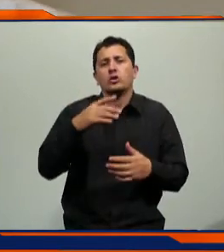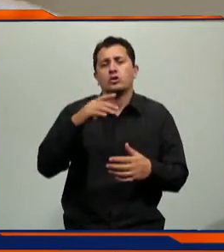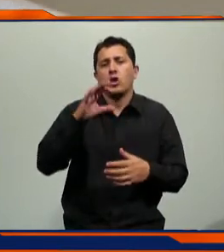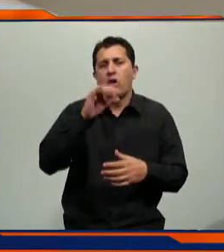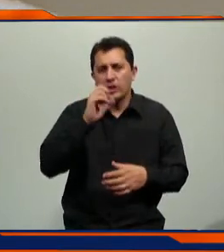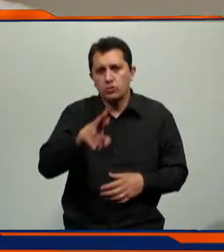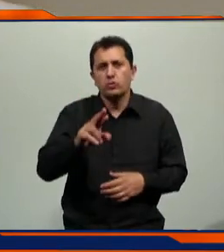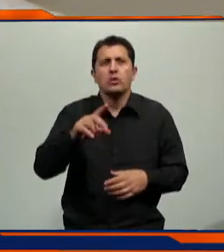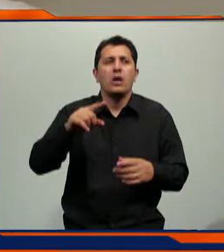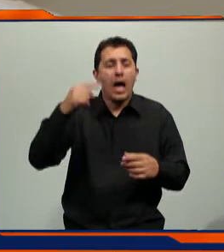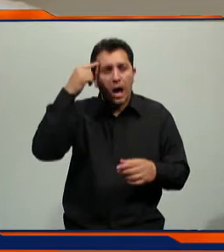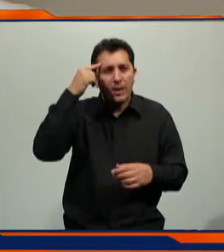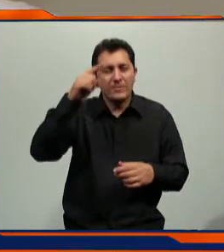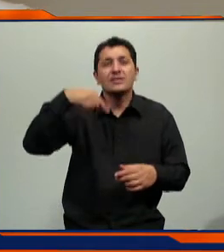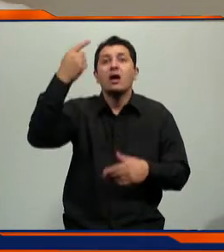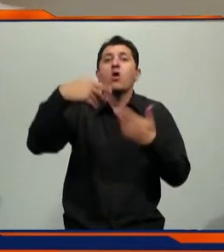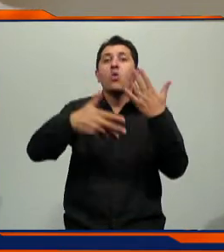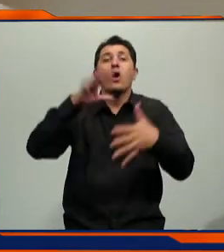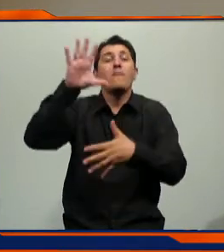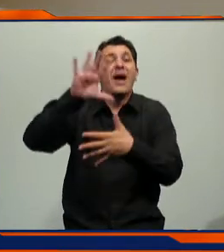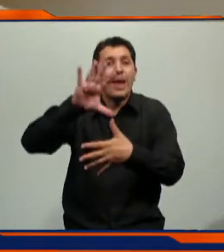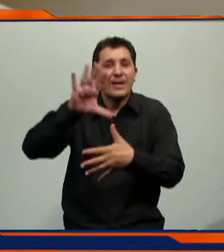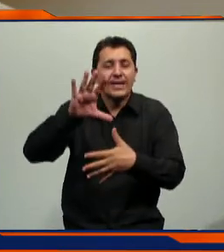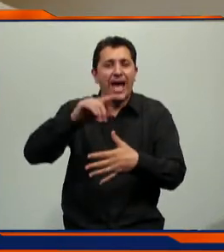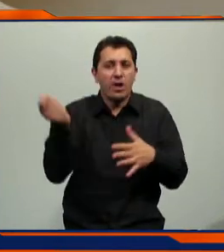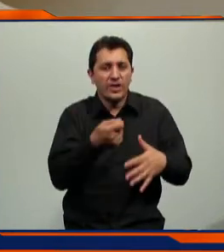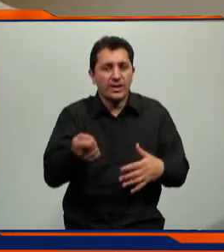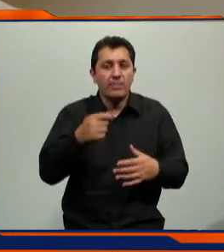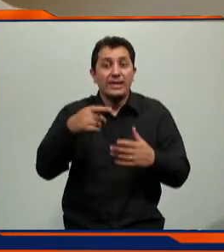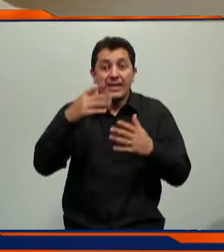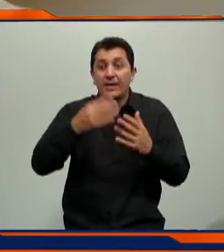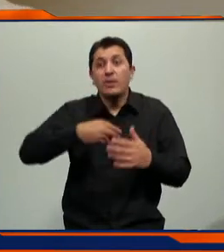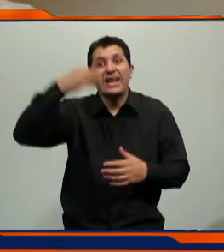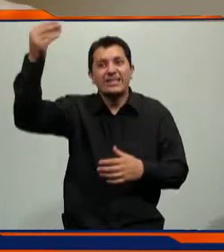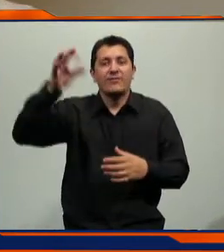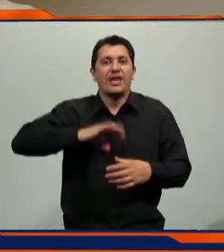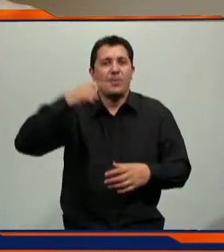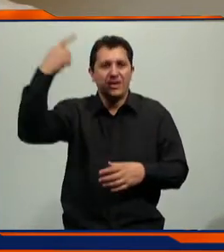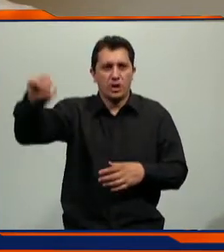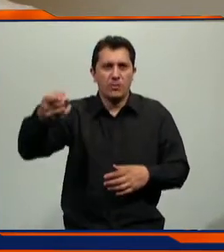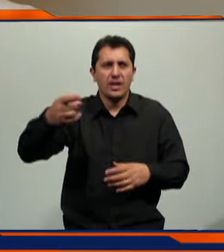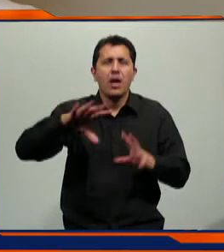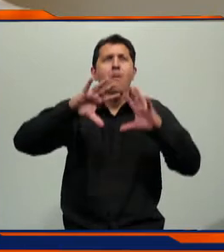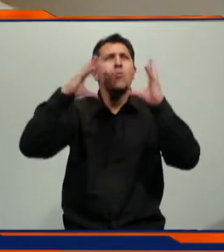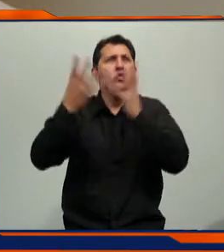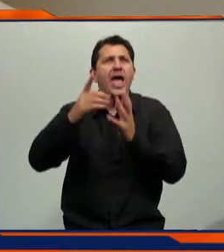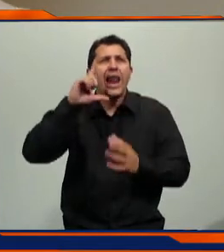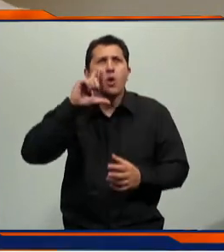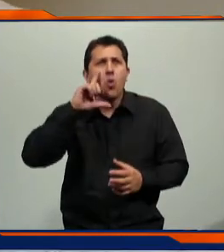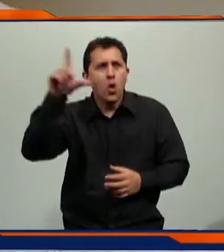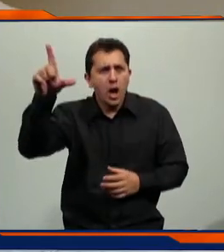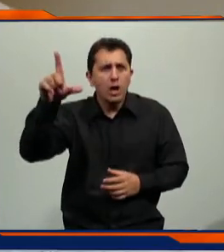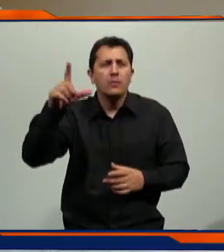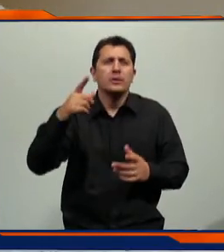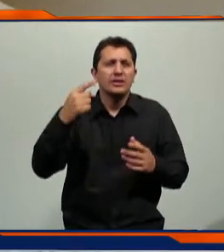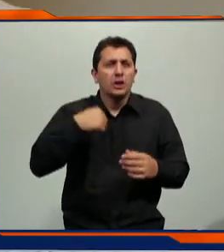los nuevos, que van a ser Panamericanos de esgrima y la clasificación a los Juegos Panamericanos el año que viene. El Mundial, que es en julio, es bastante como